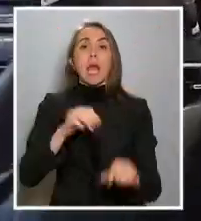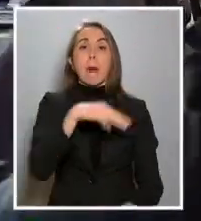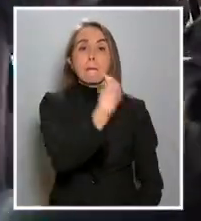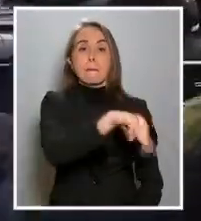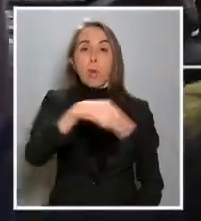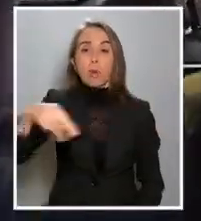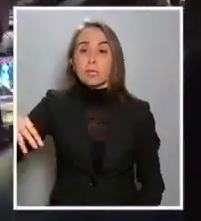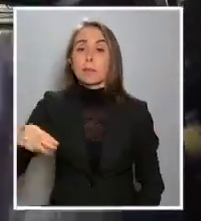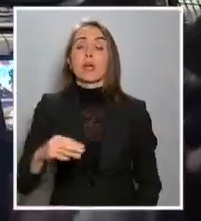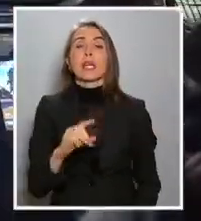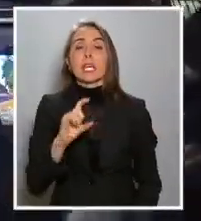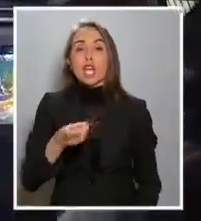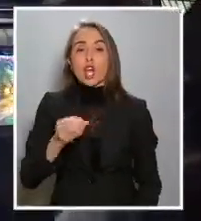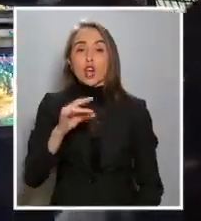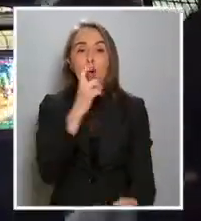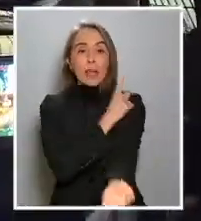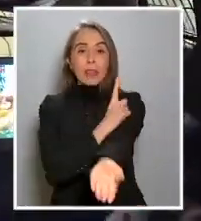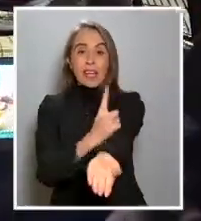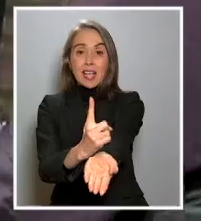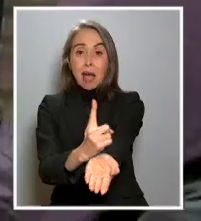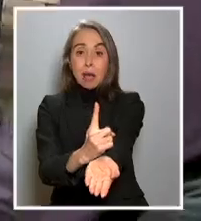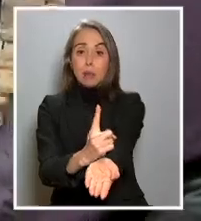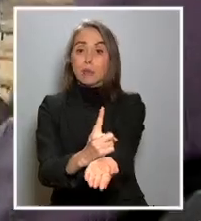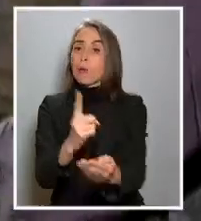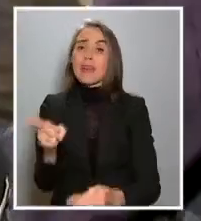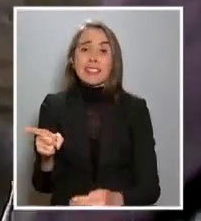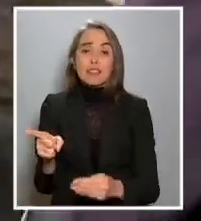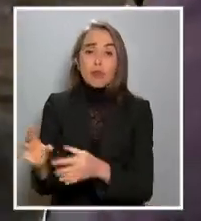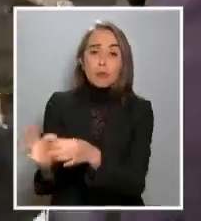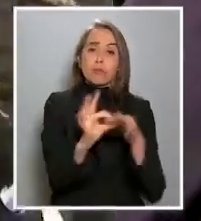municipios y a los gobiernos regionales, ha sido fundamental.